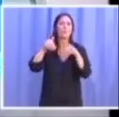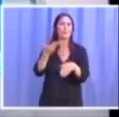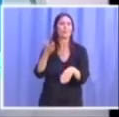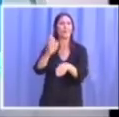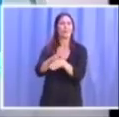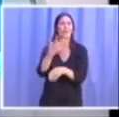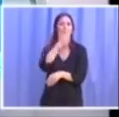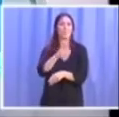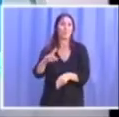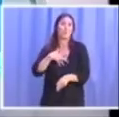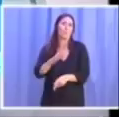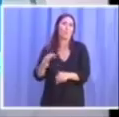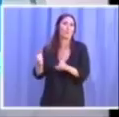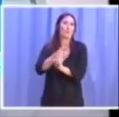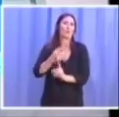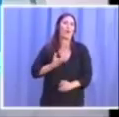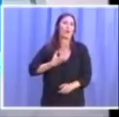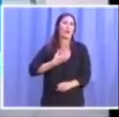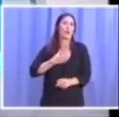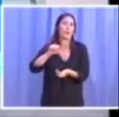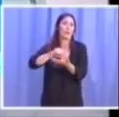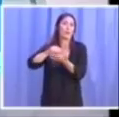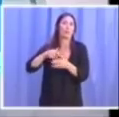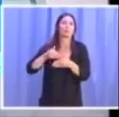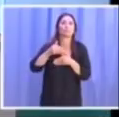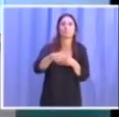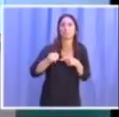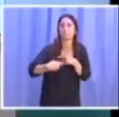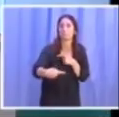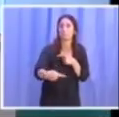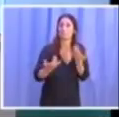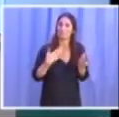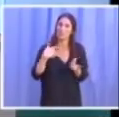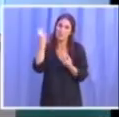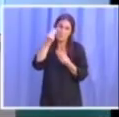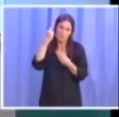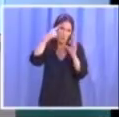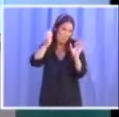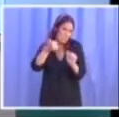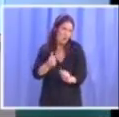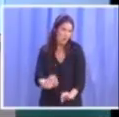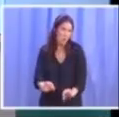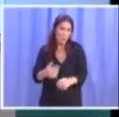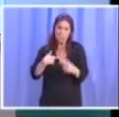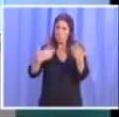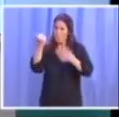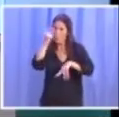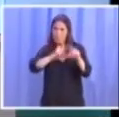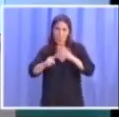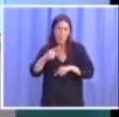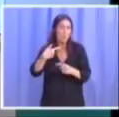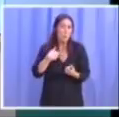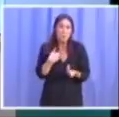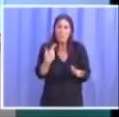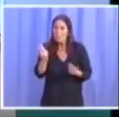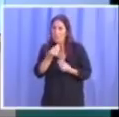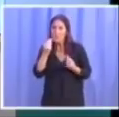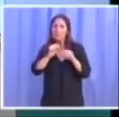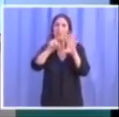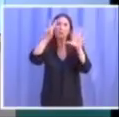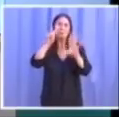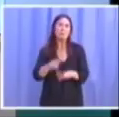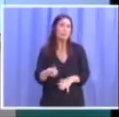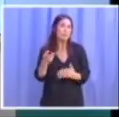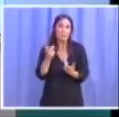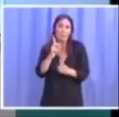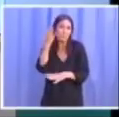ser alcaldes de la ciudad dentro de unos días. Por lo tanto, creo que sería lo más sensato, no hay ningún problema, no creo que en TG7 haya